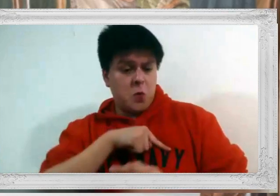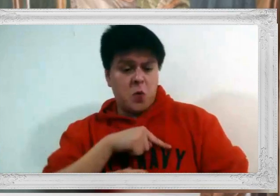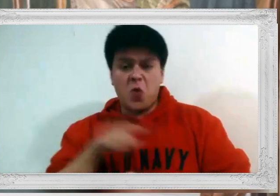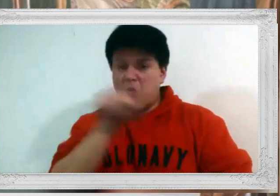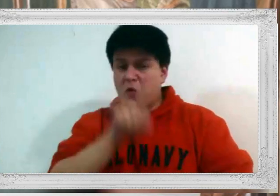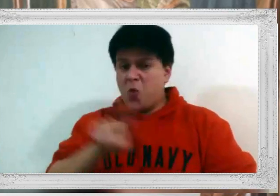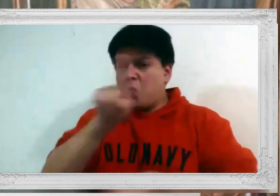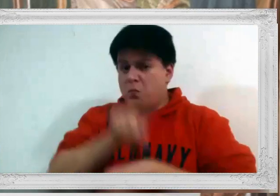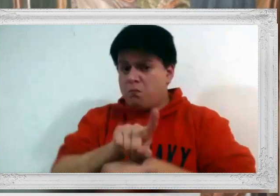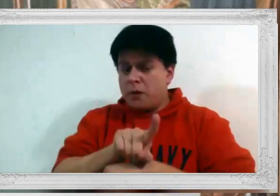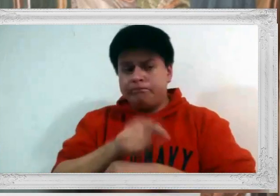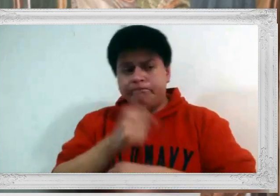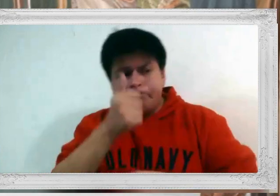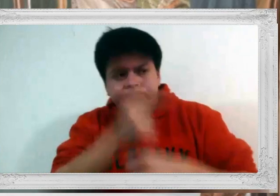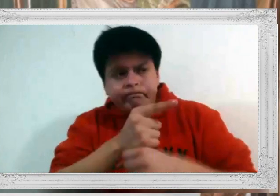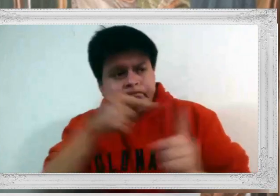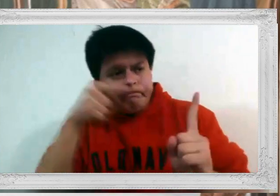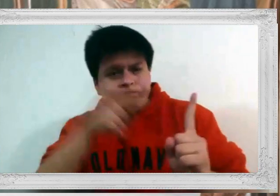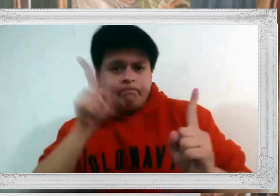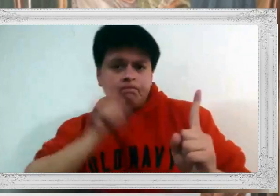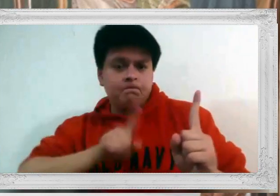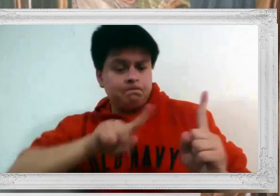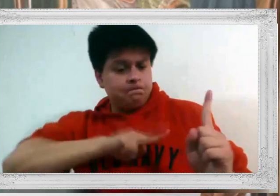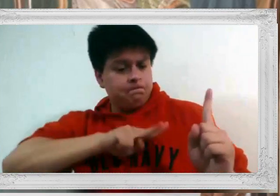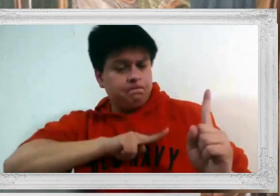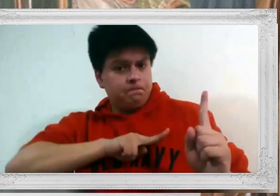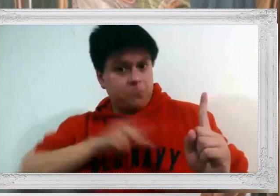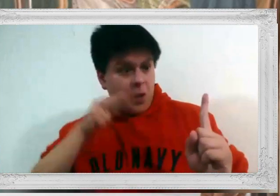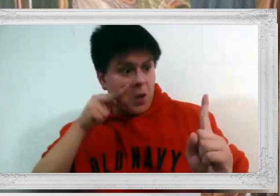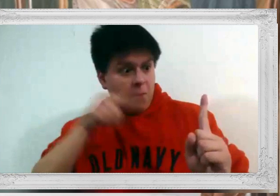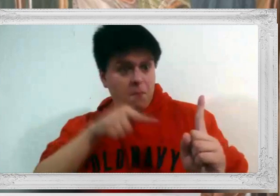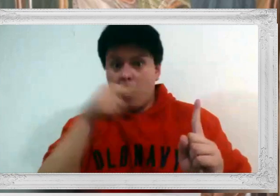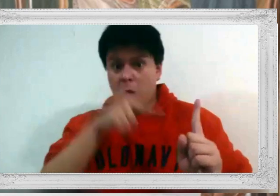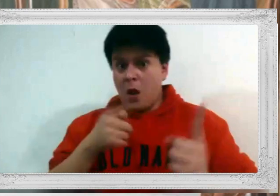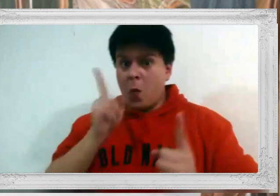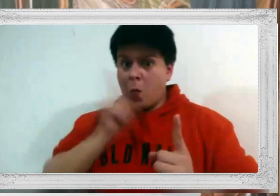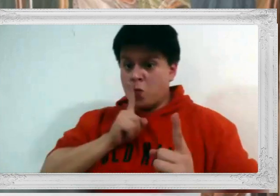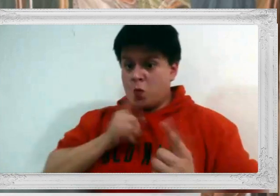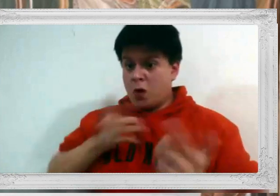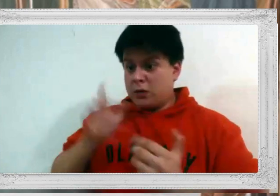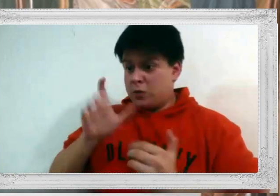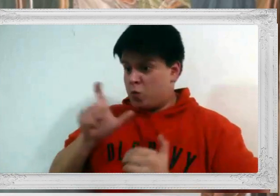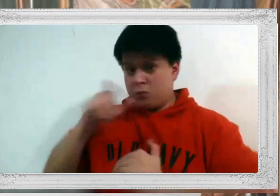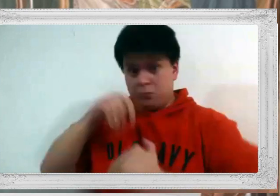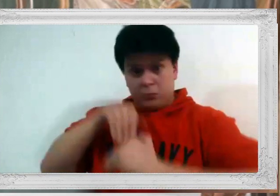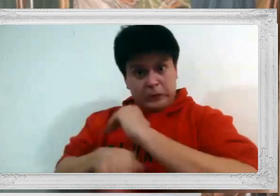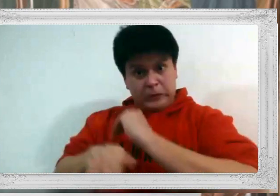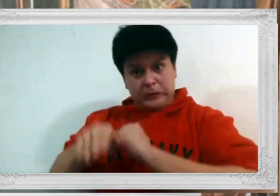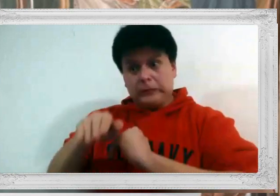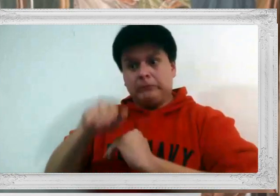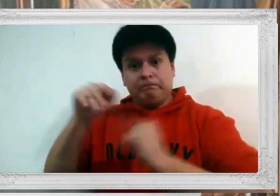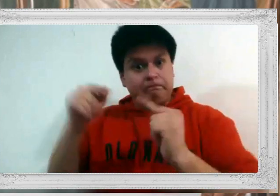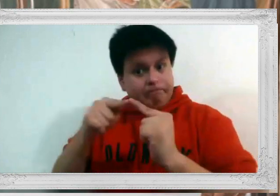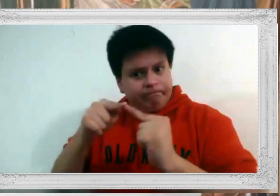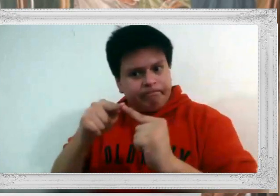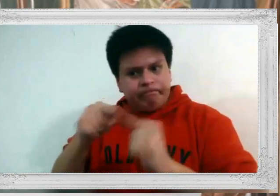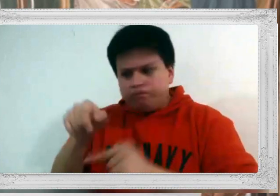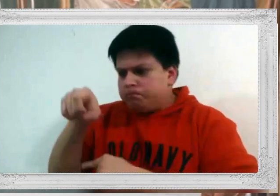nos encontramos ante el gesto que realiza al echar en el tesoro del templo las últimas monedas que le